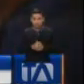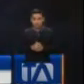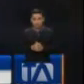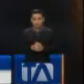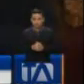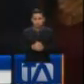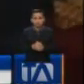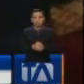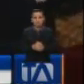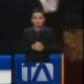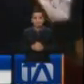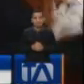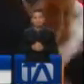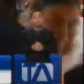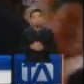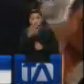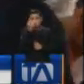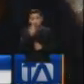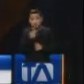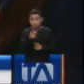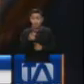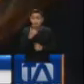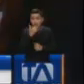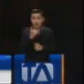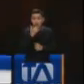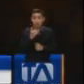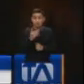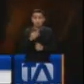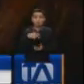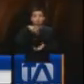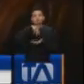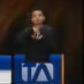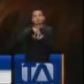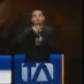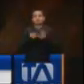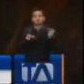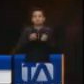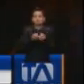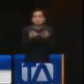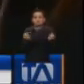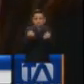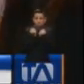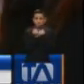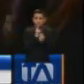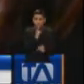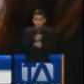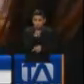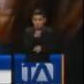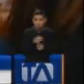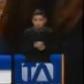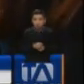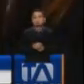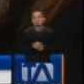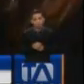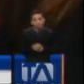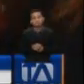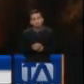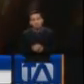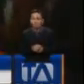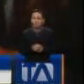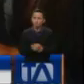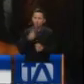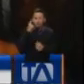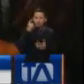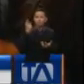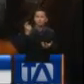No, mi señora, ¿qué tal? Buenos días. ¿Le ha pasado a usted que ha tenido que ir de pie? Hay mucha gente, va apretada. Sí, se me ha pasado. ¿Qué piensa del